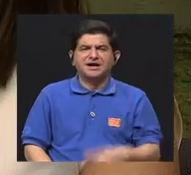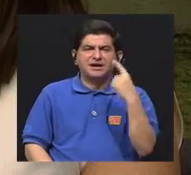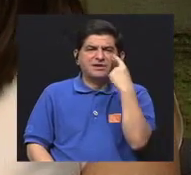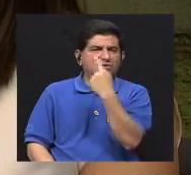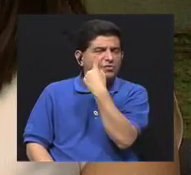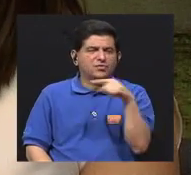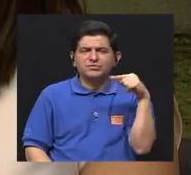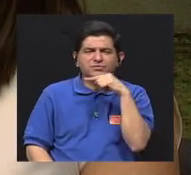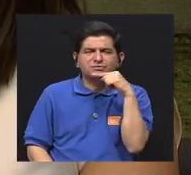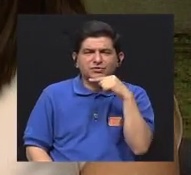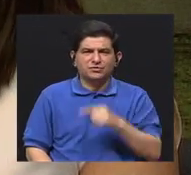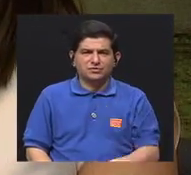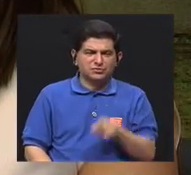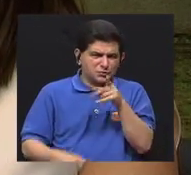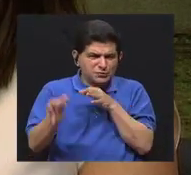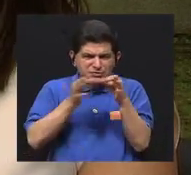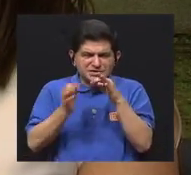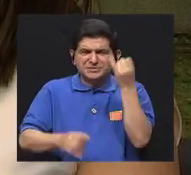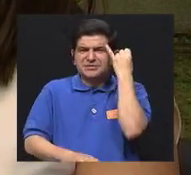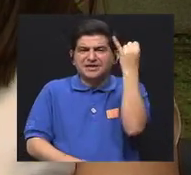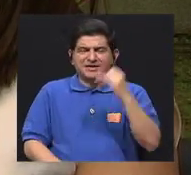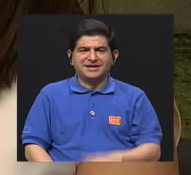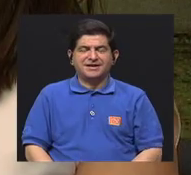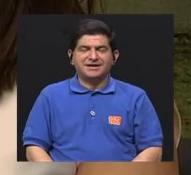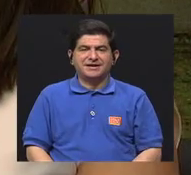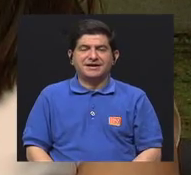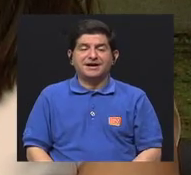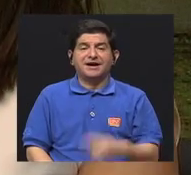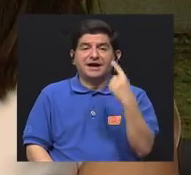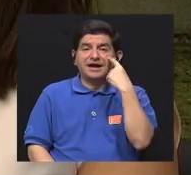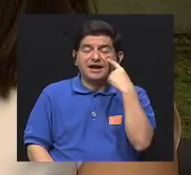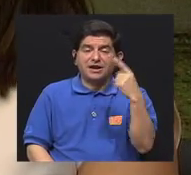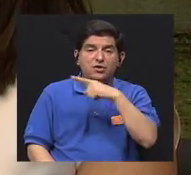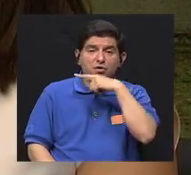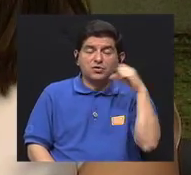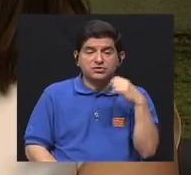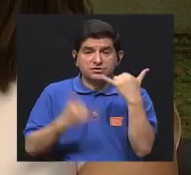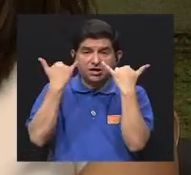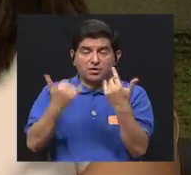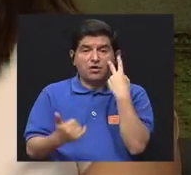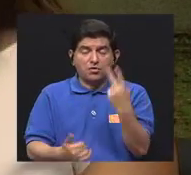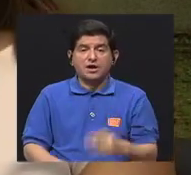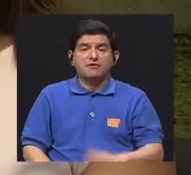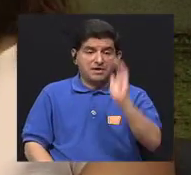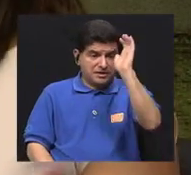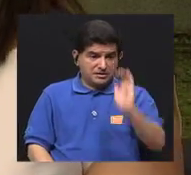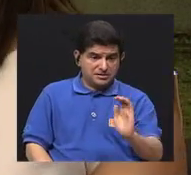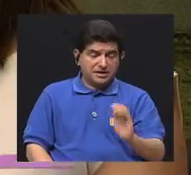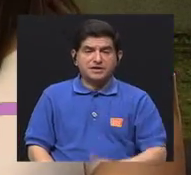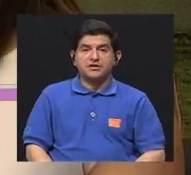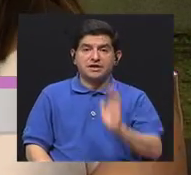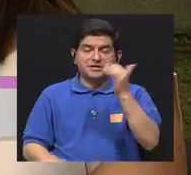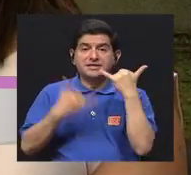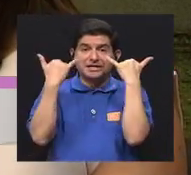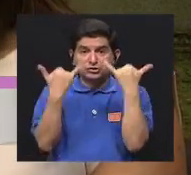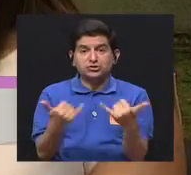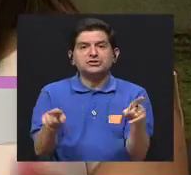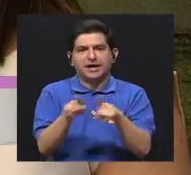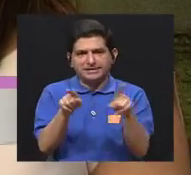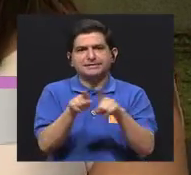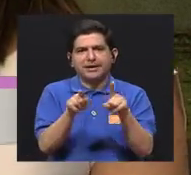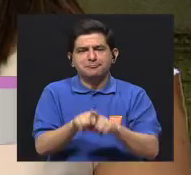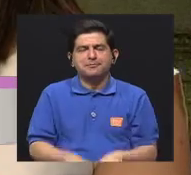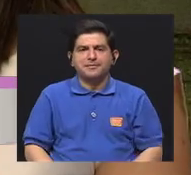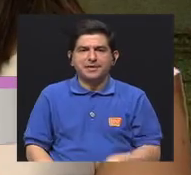si nos amplía ese concepto. El ojo seco es algo que estamos viendo desde la infancia, porque los niños también ya